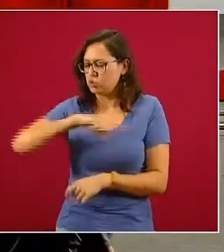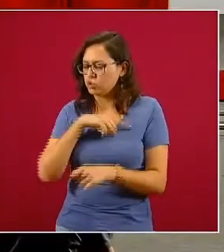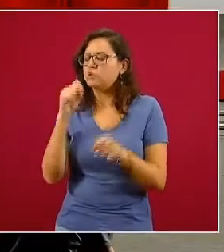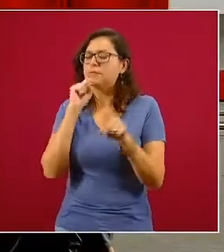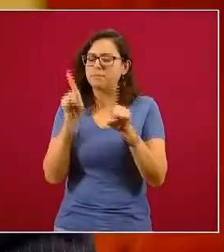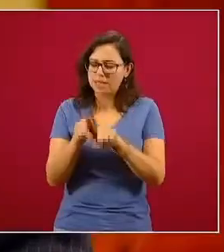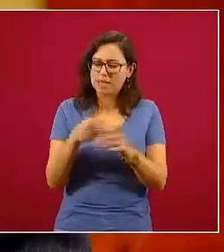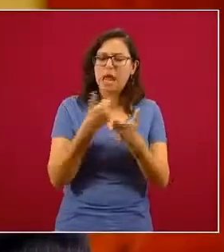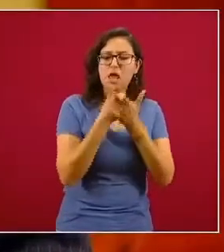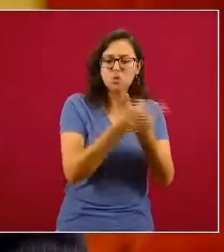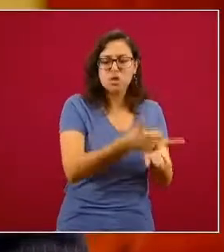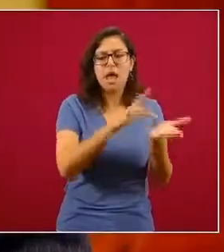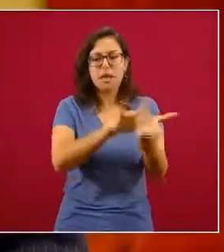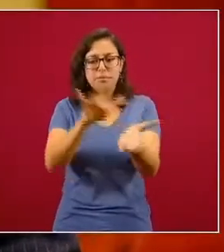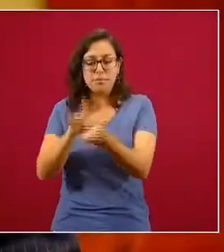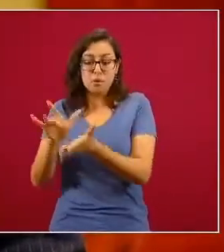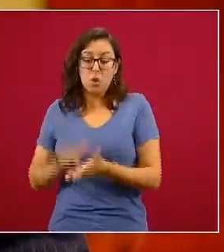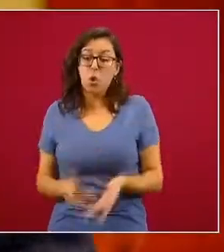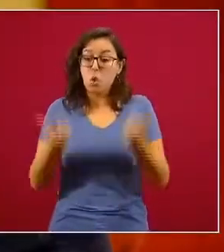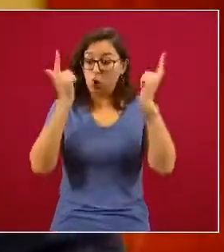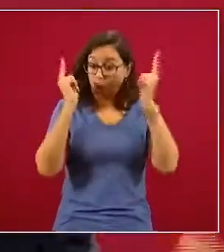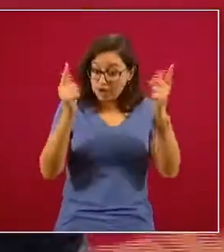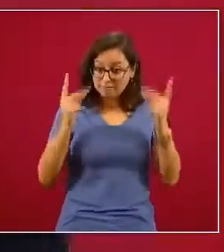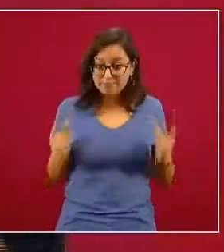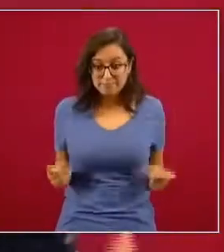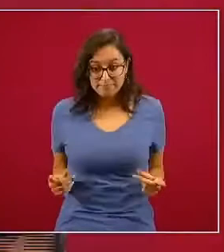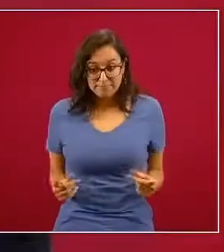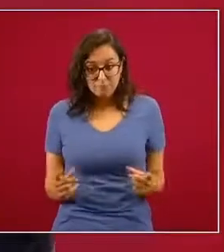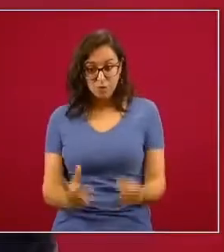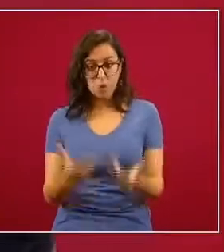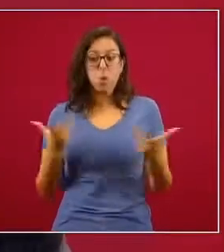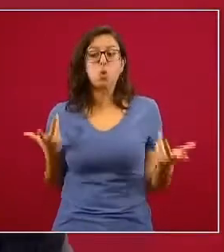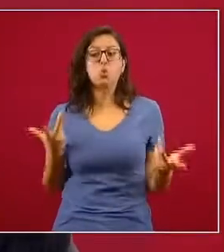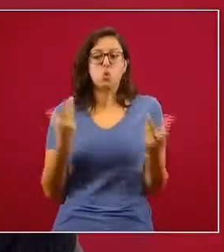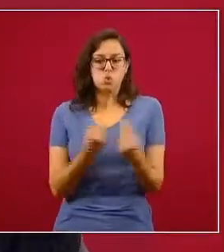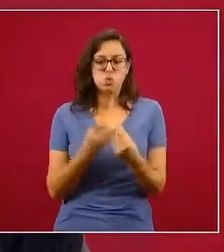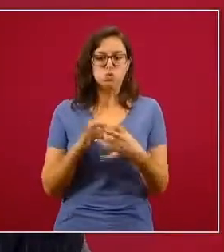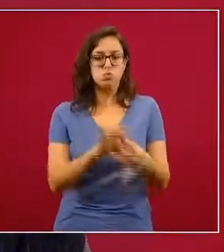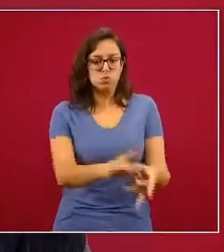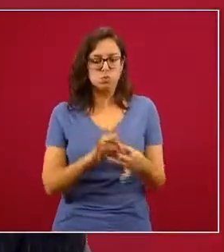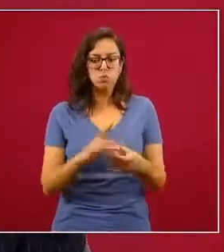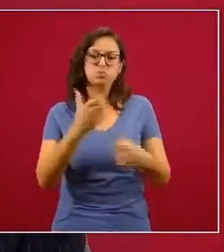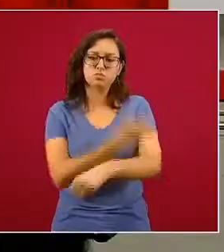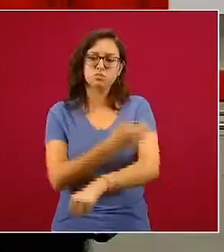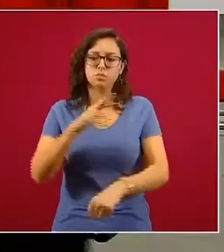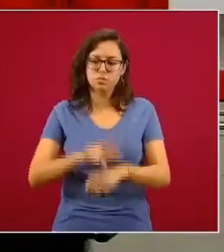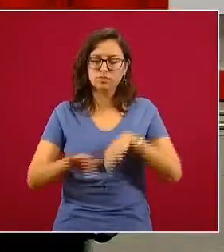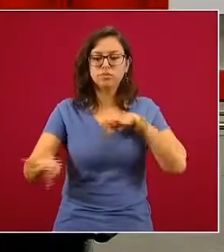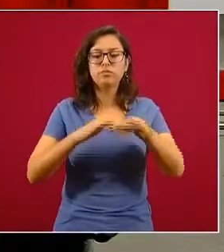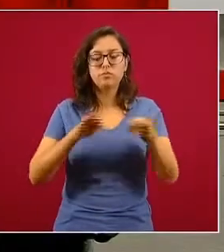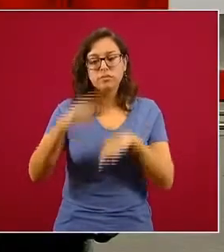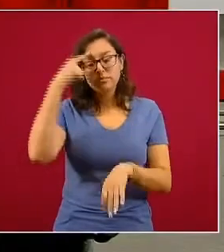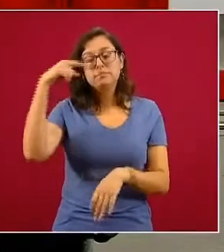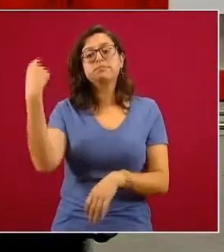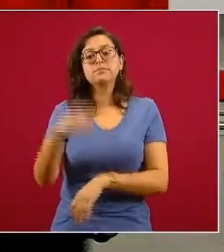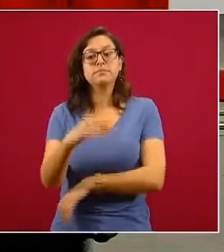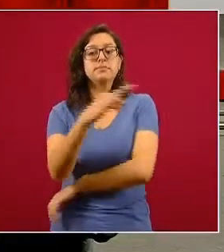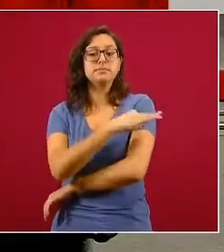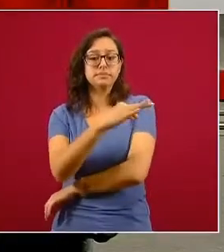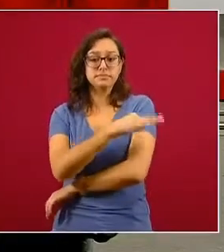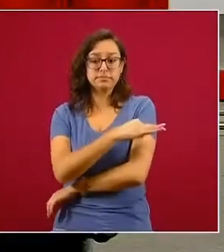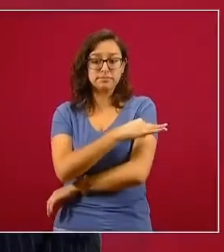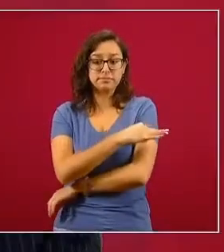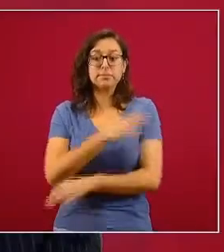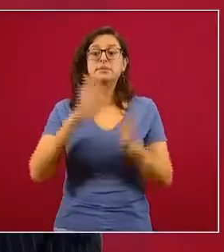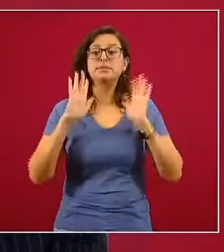aplauso si lo logran, que esperamos que sí lo logren. Trabajaremos de manera muy unida y coordinada para que la vacuna, que